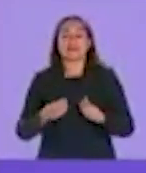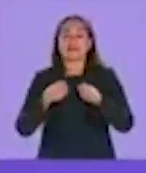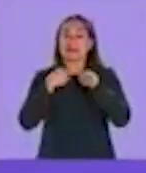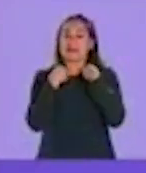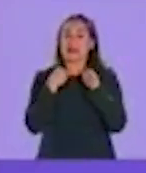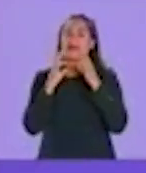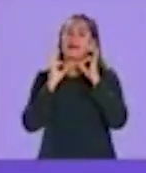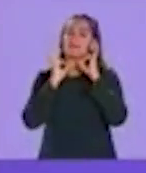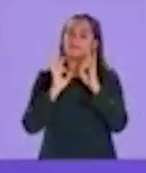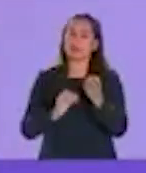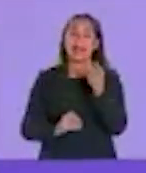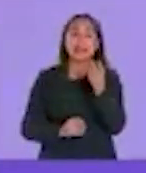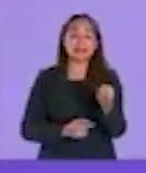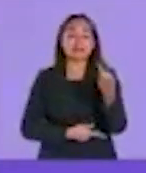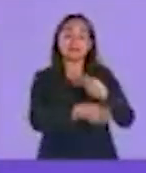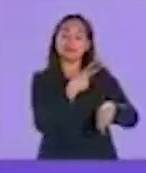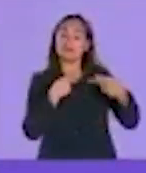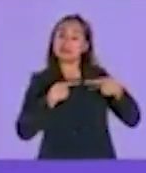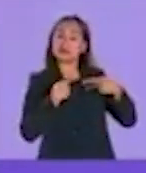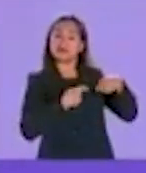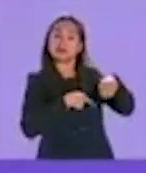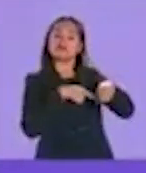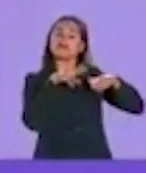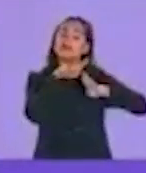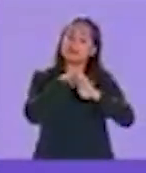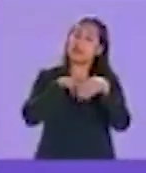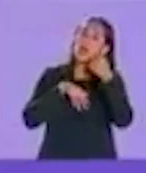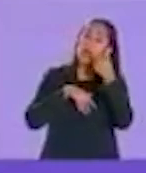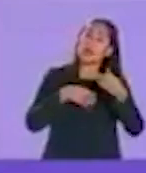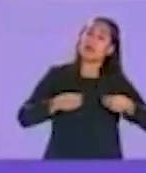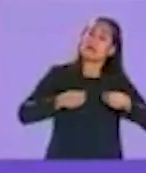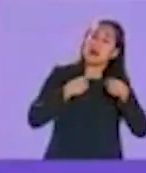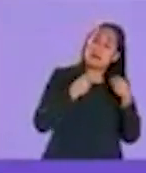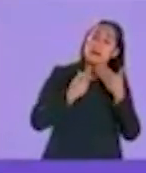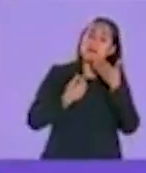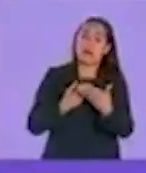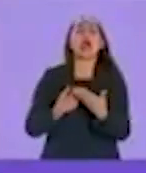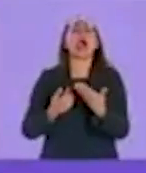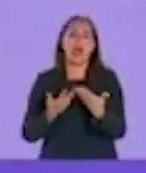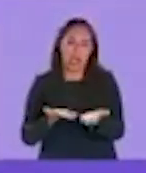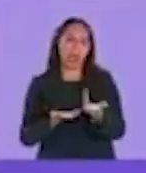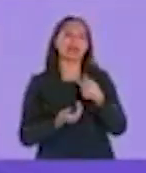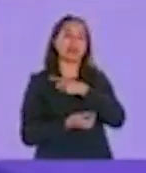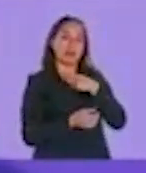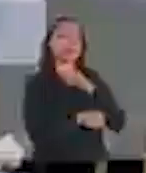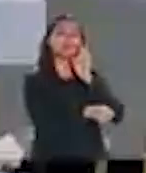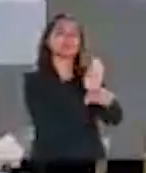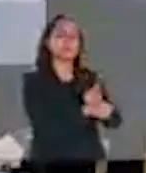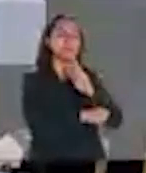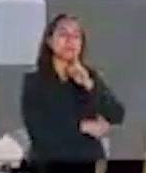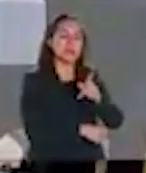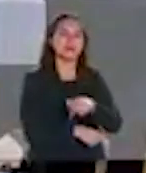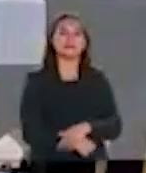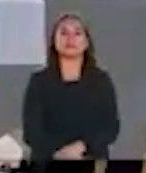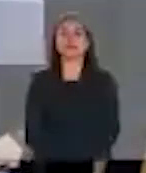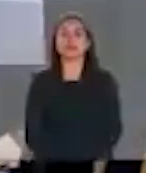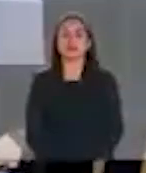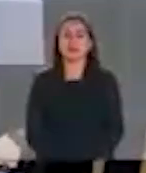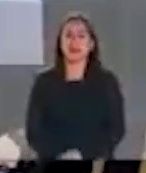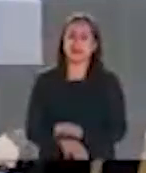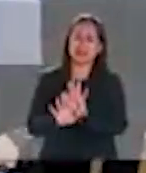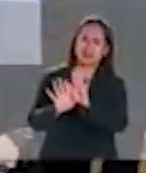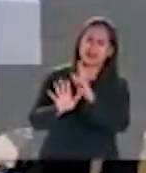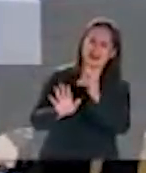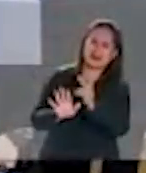los migrantes salir a buscarse la vida y tienen que tener protección es curioso candidatos pero el presidente trump